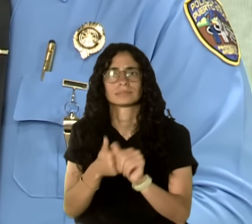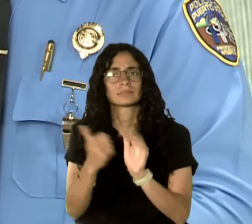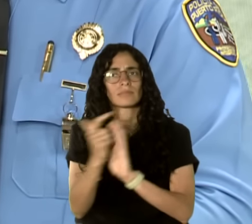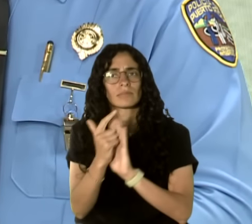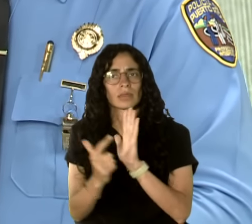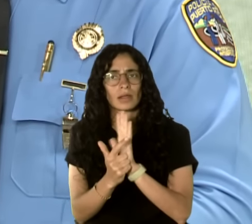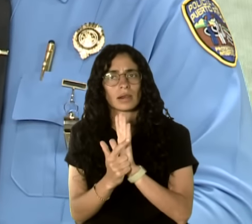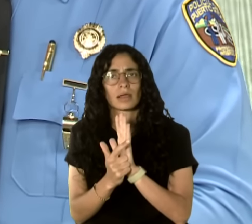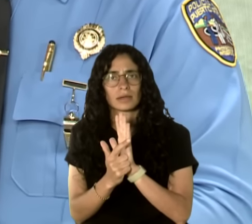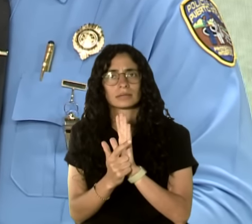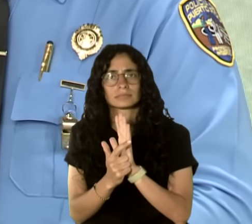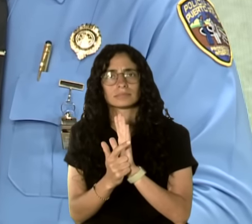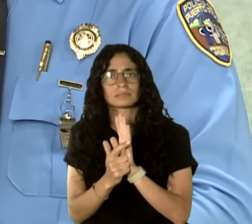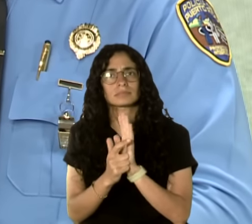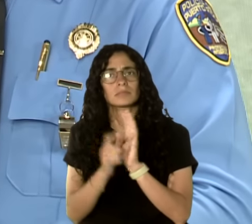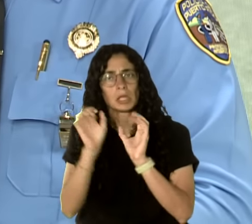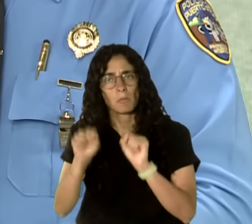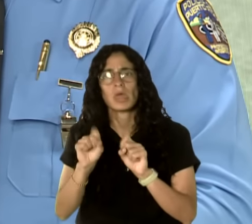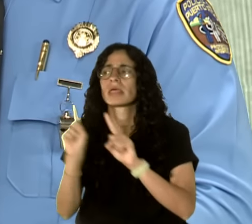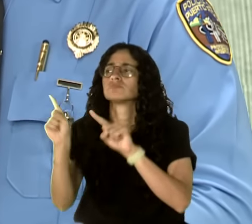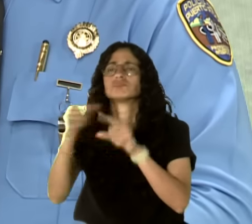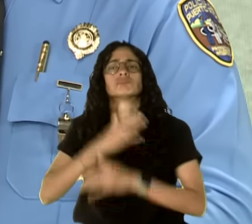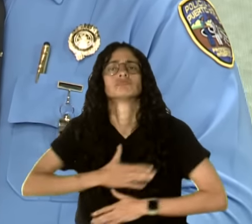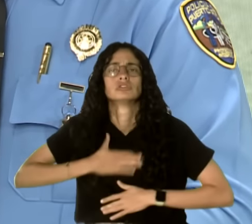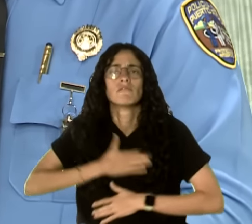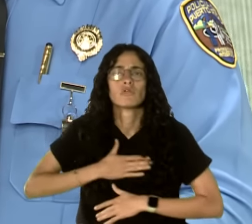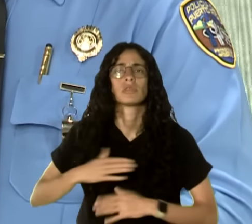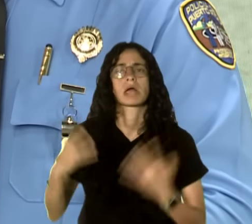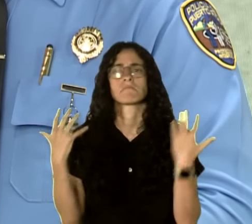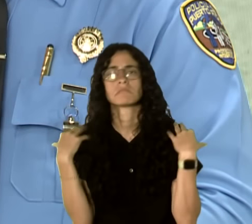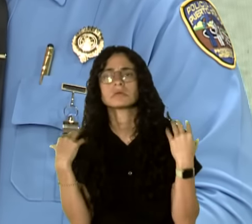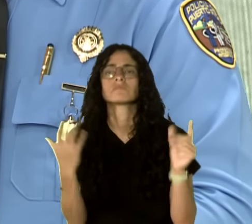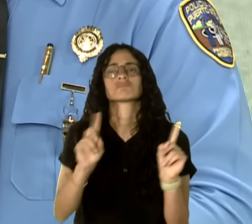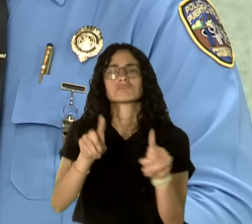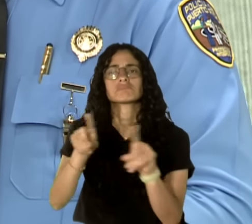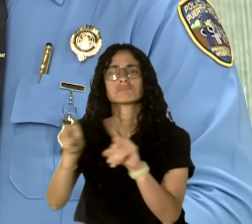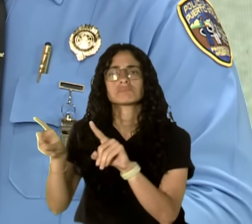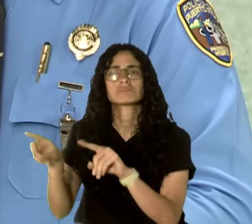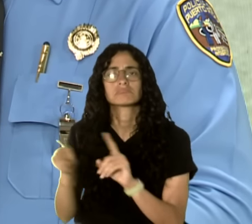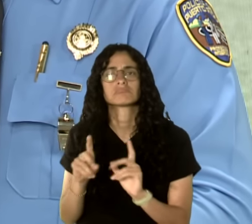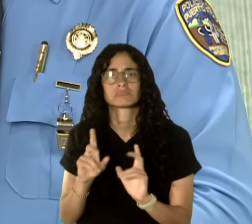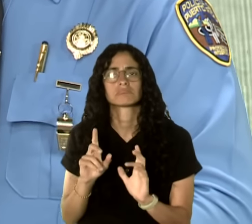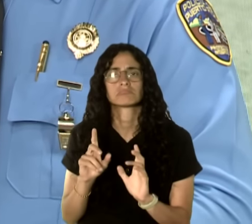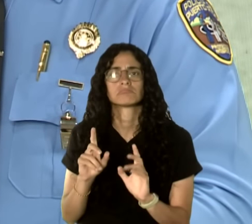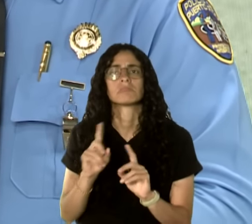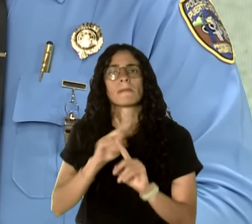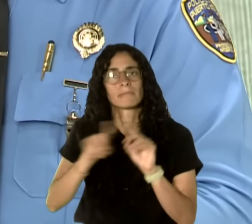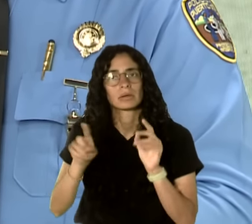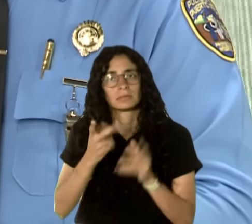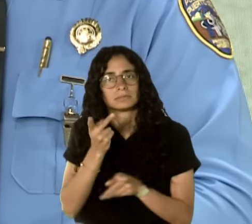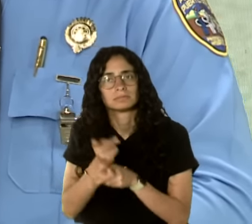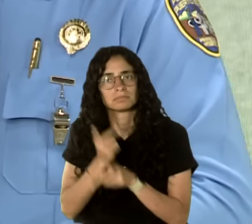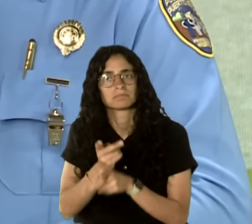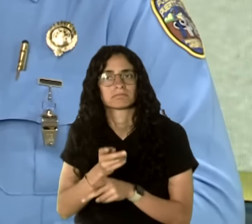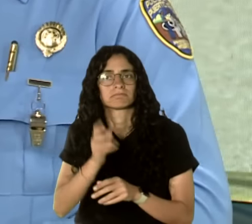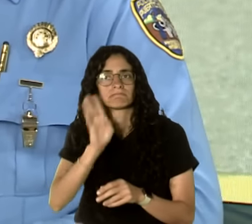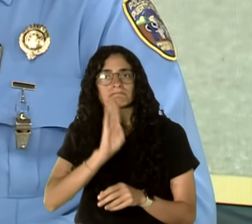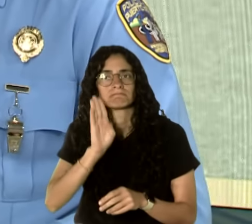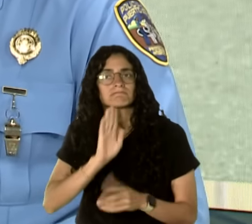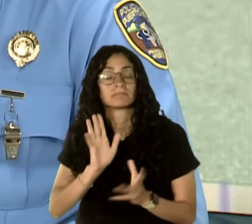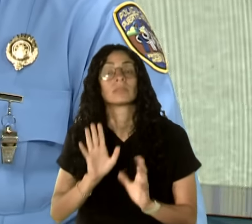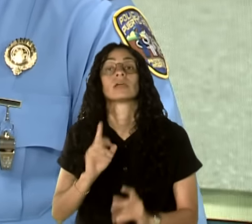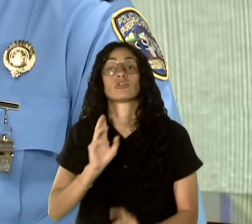puede cumplir y se puede disfrutar sin tener que entrar entonces en en situaciones donde haya que recibir la intervención policíaca nosotros lo que